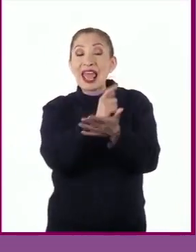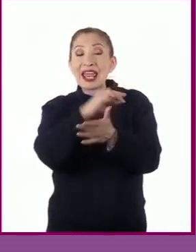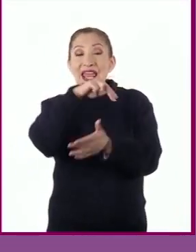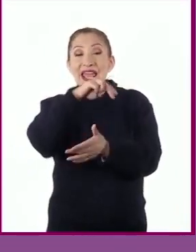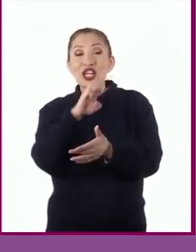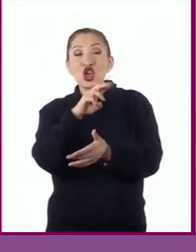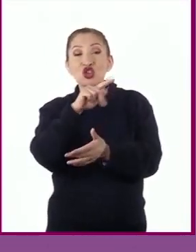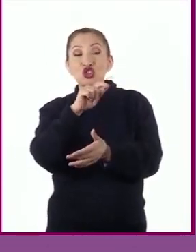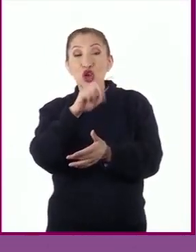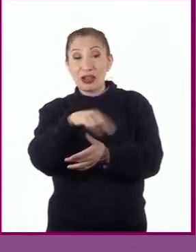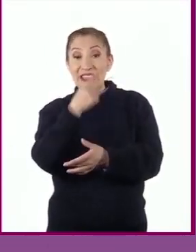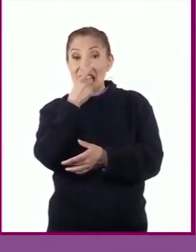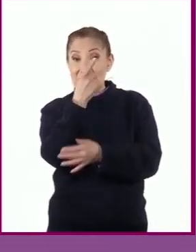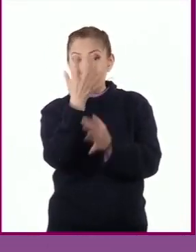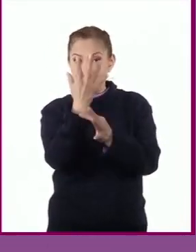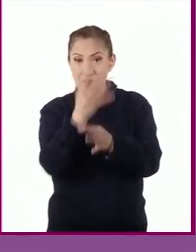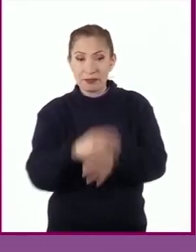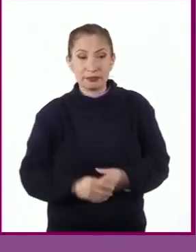Newton que enuncia: